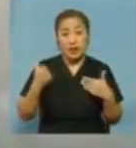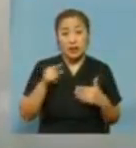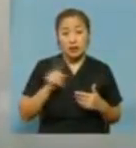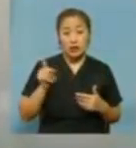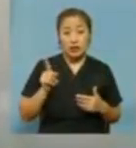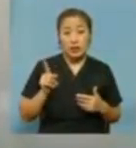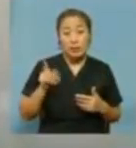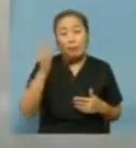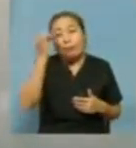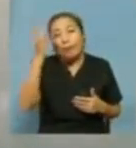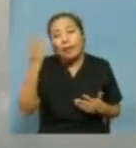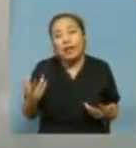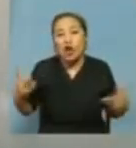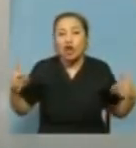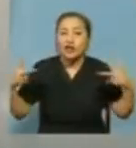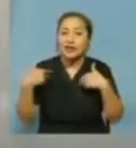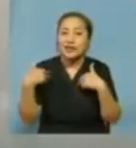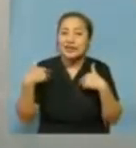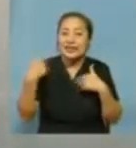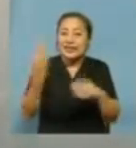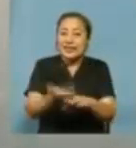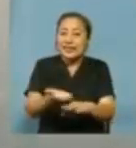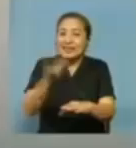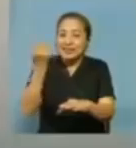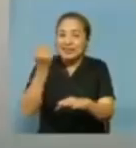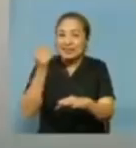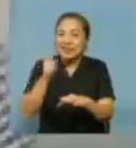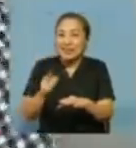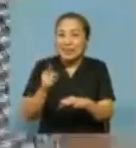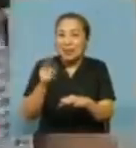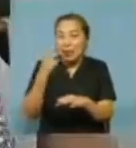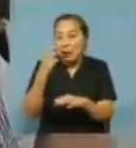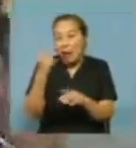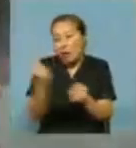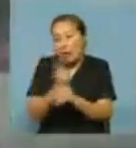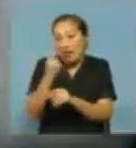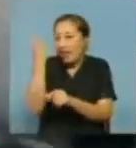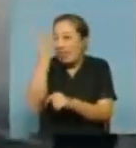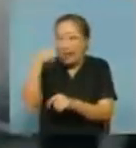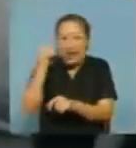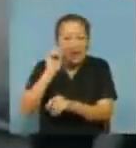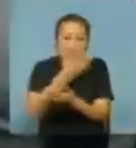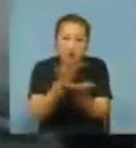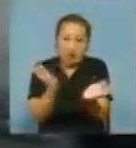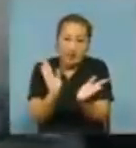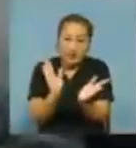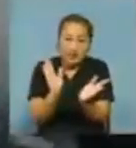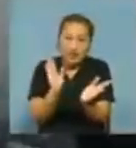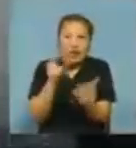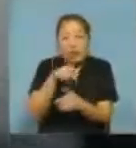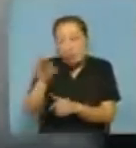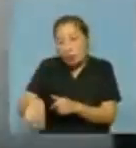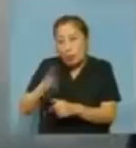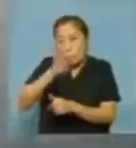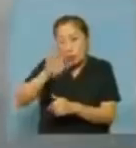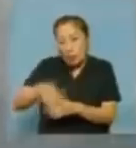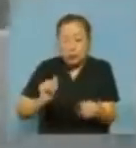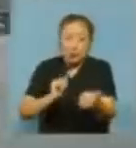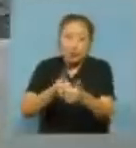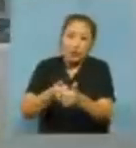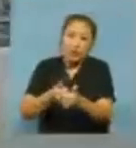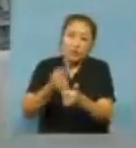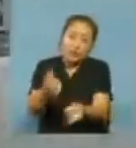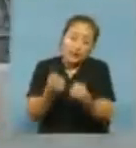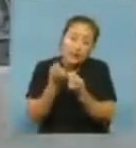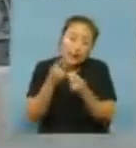Omar, discúlpame que hayamos sacado de escena al papá de la nena que fue abusada, pero era